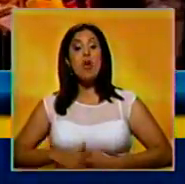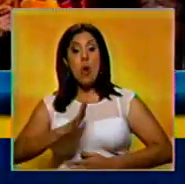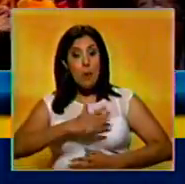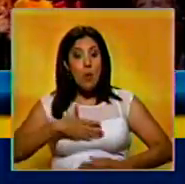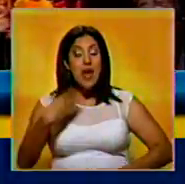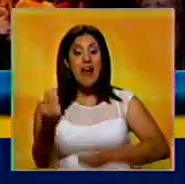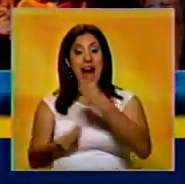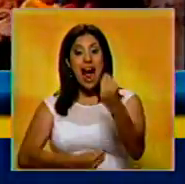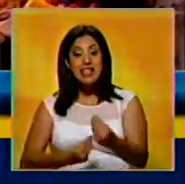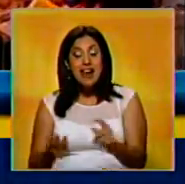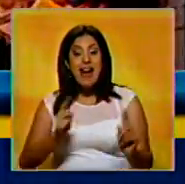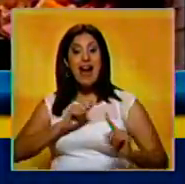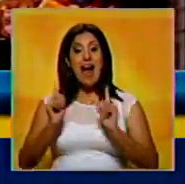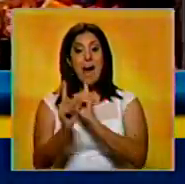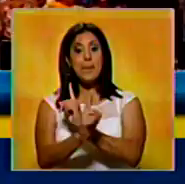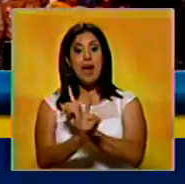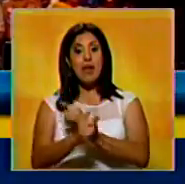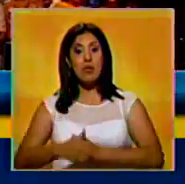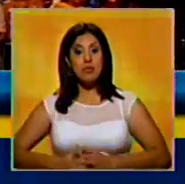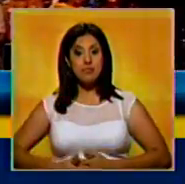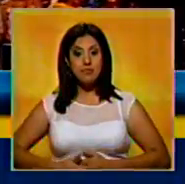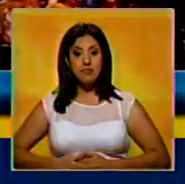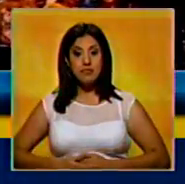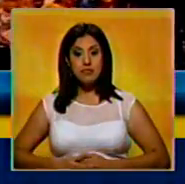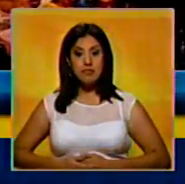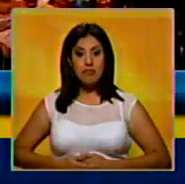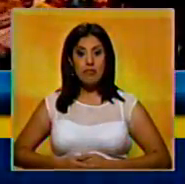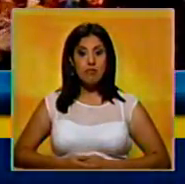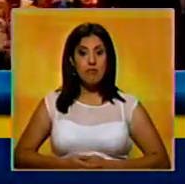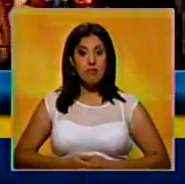pueda ser modificado.